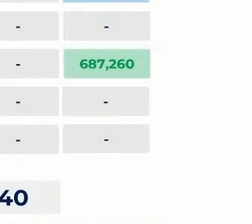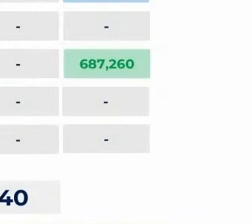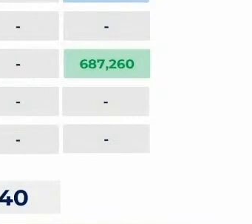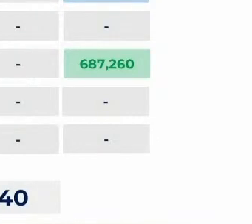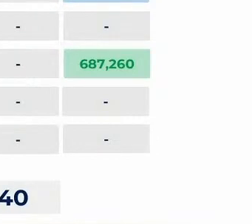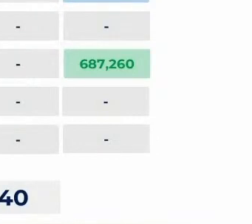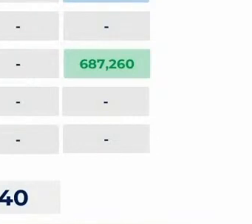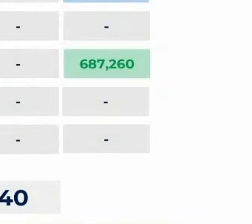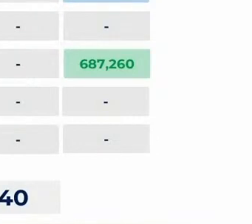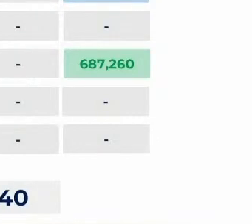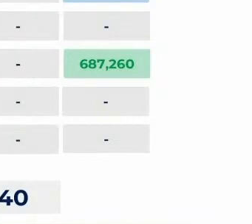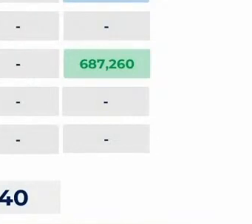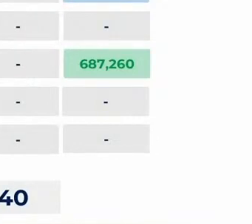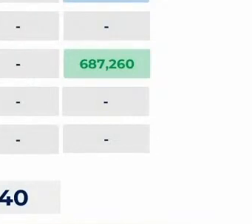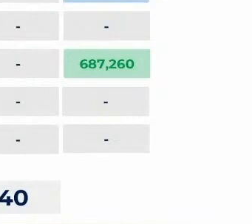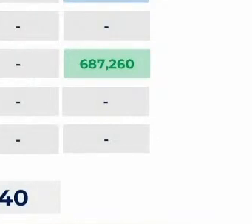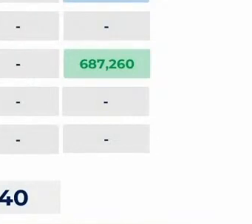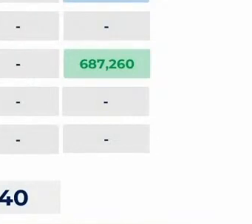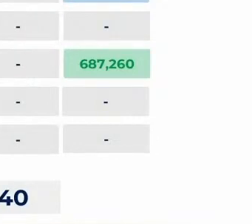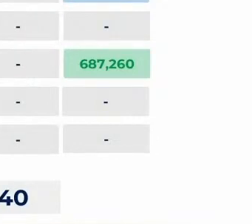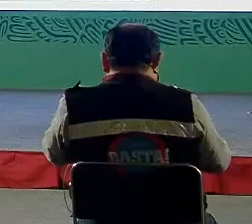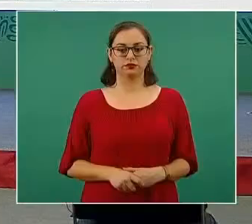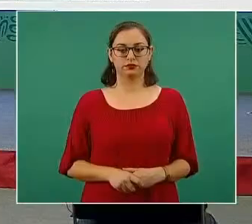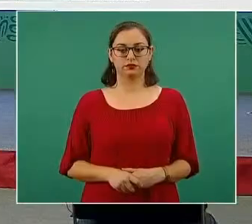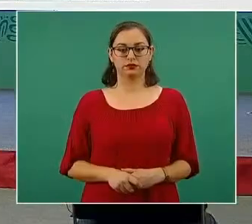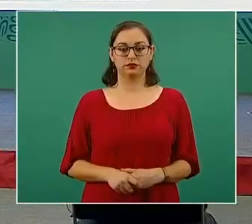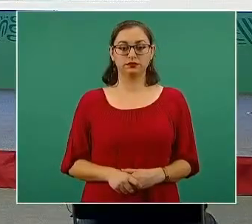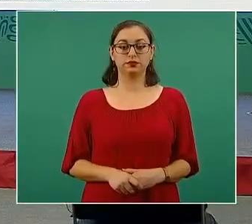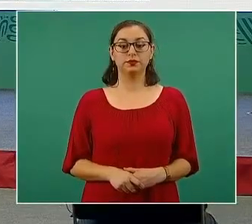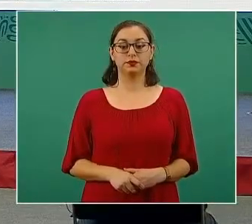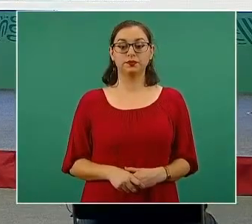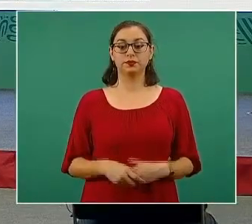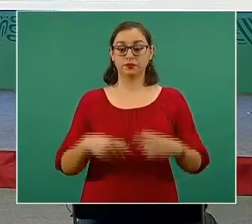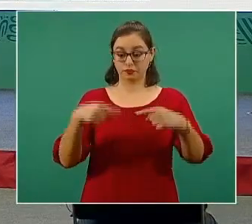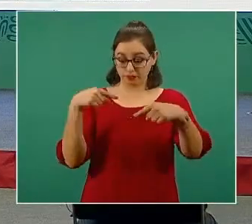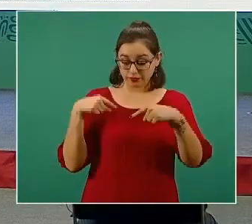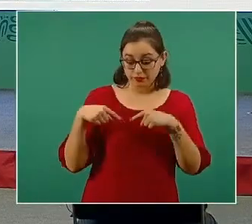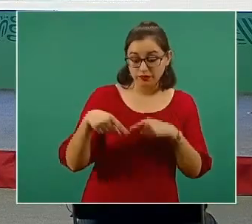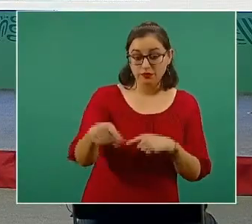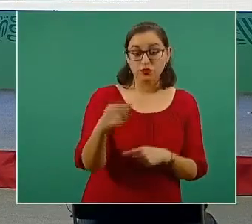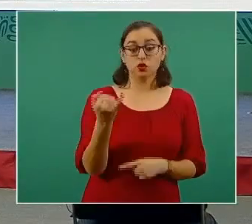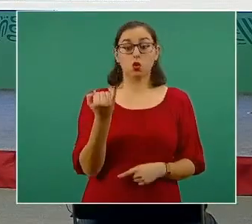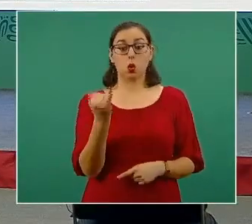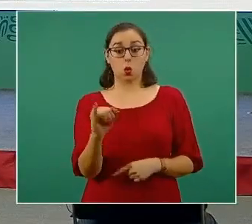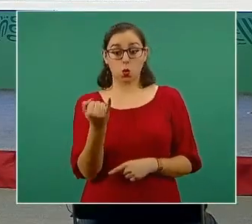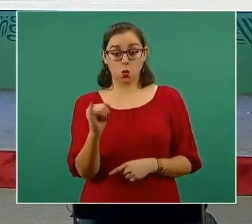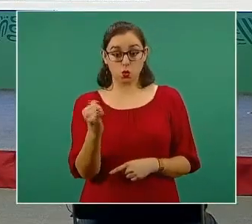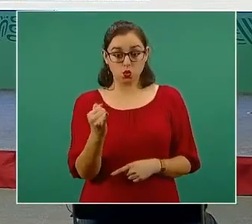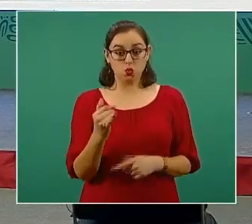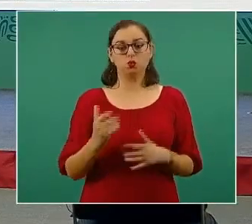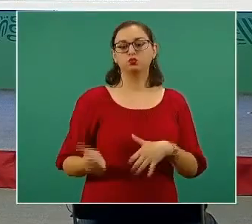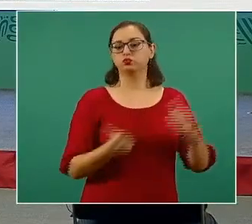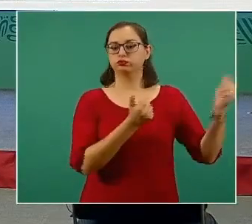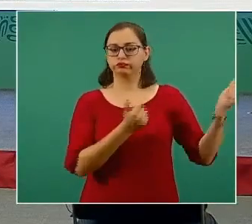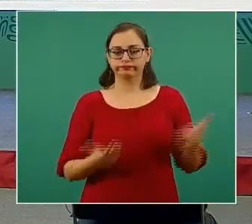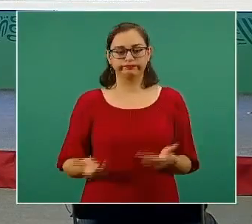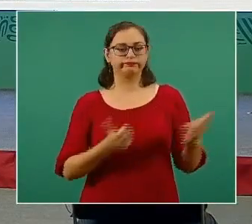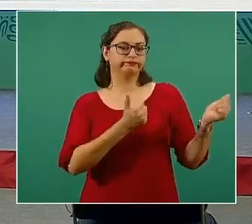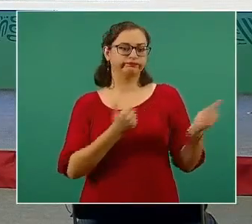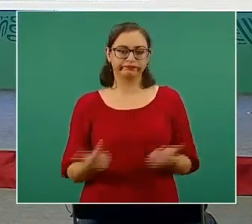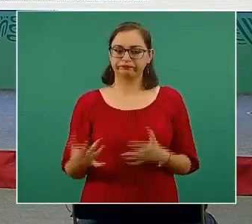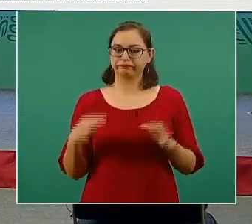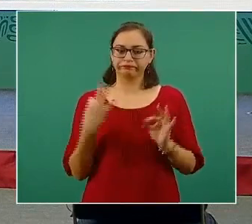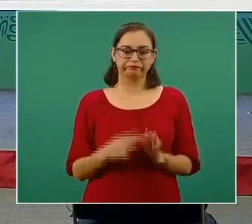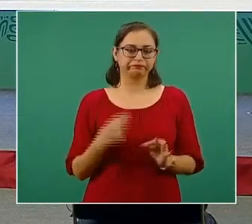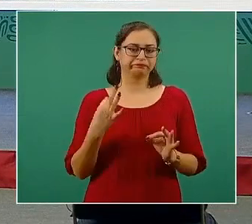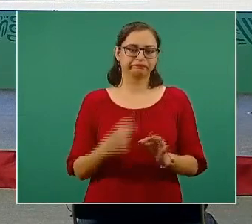1.420.380 a lo largo de esta semana. Y de aquí hasta que termine junio, se anticipa que estaremos recibiendo una cantidad semejante